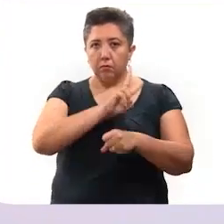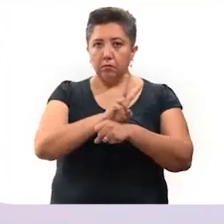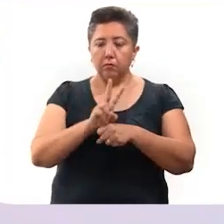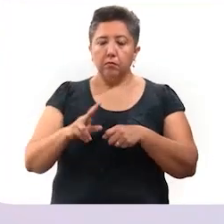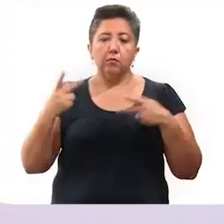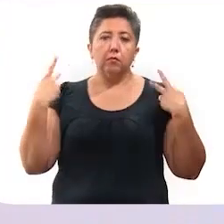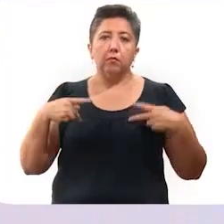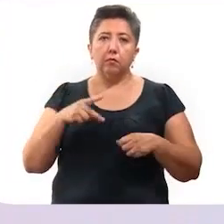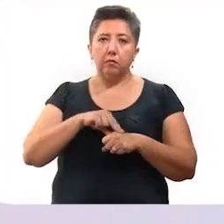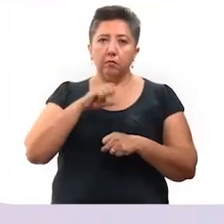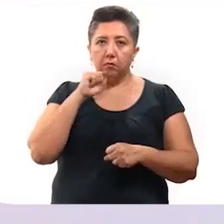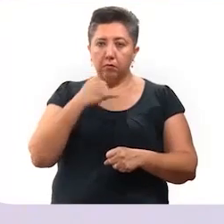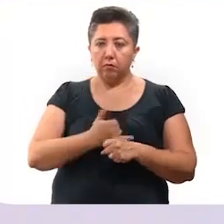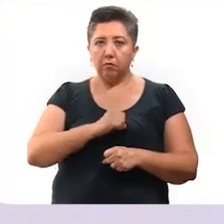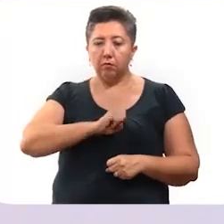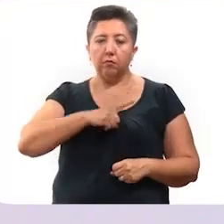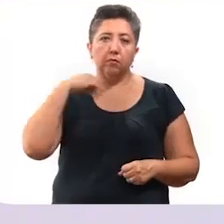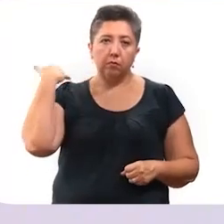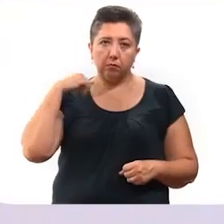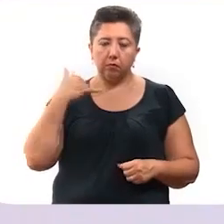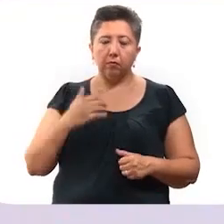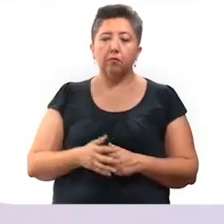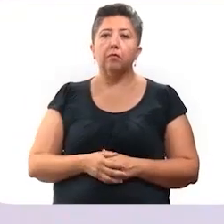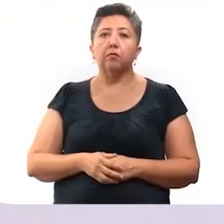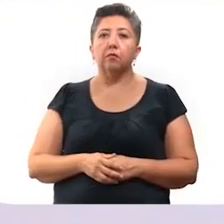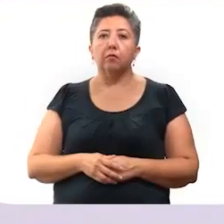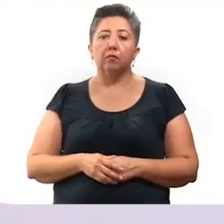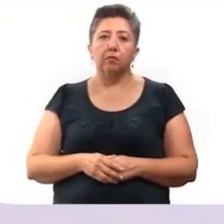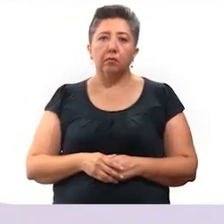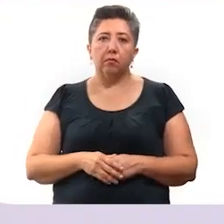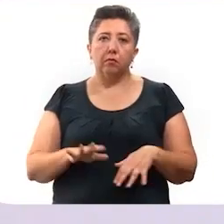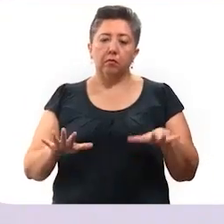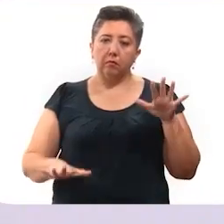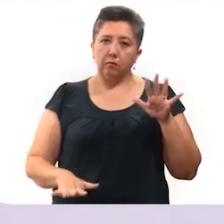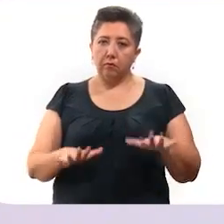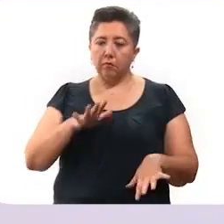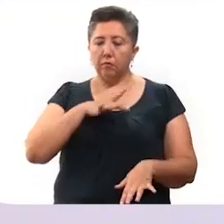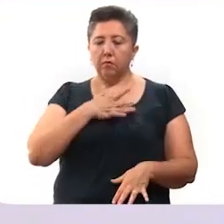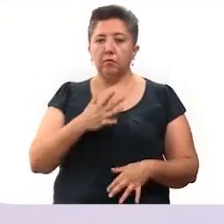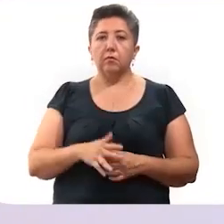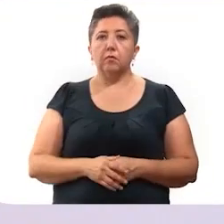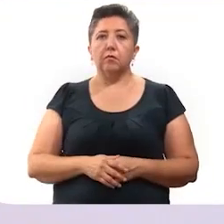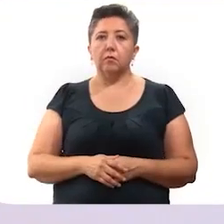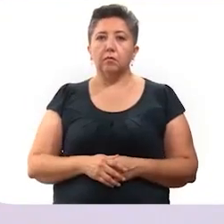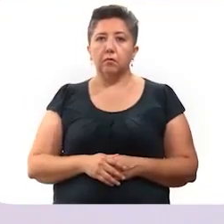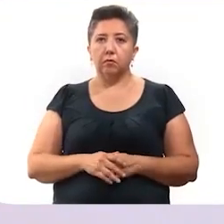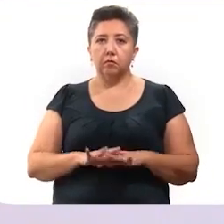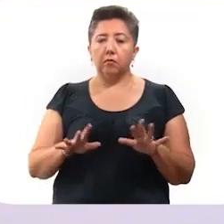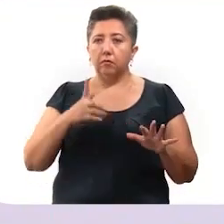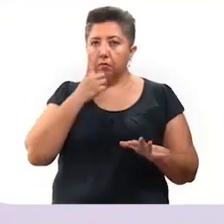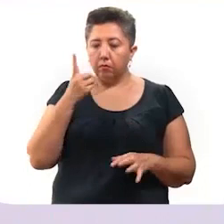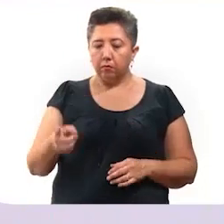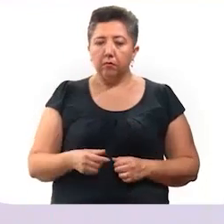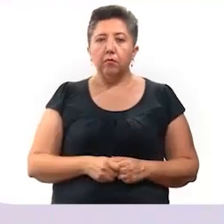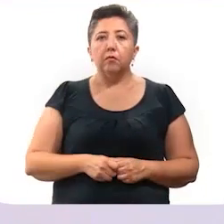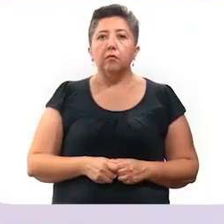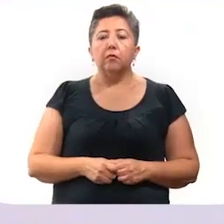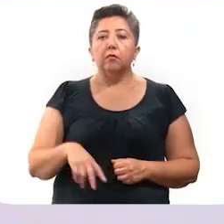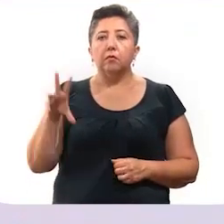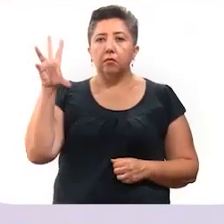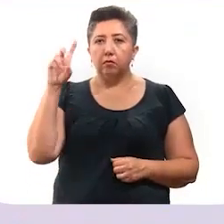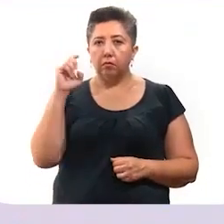aislados, monitoreados por personal médico de los servicios de salud de Yucatán. Presentan síntomas leves. Como ya se